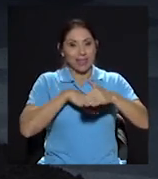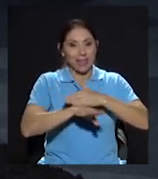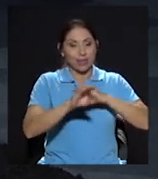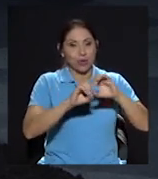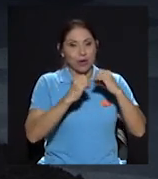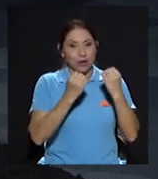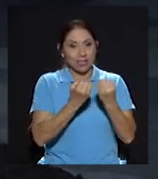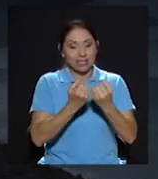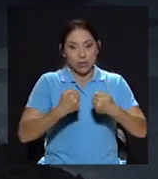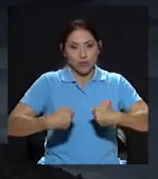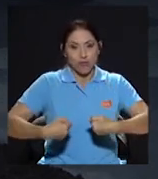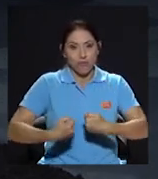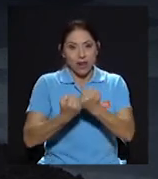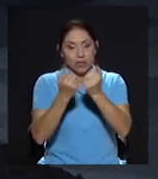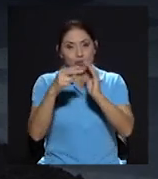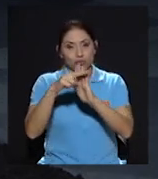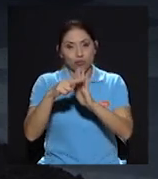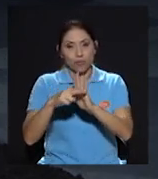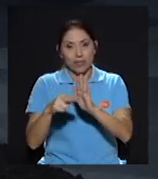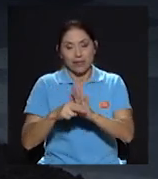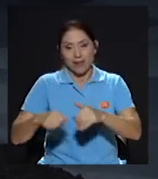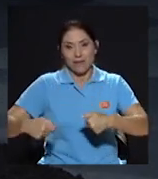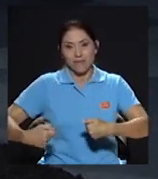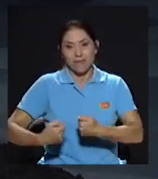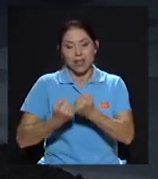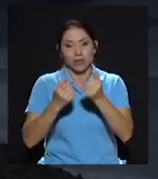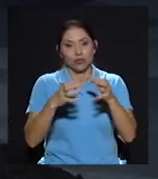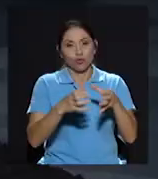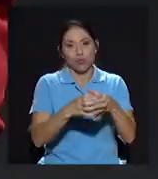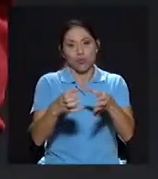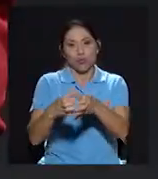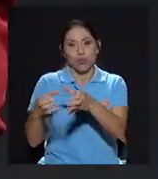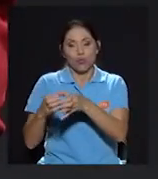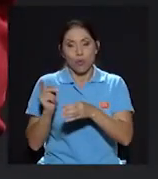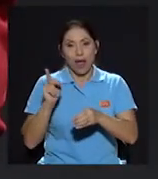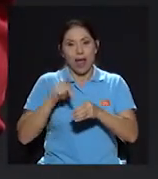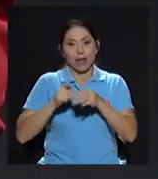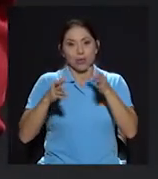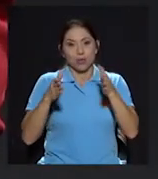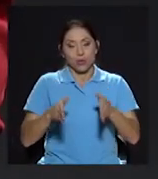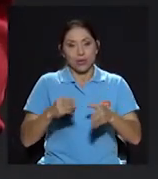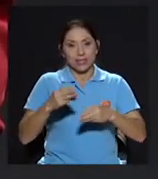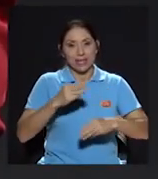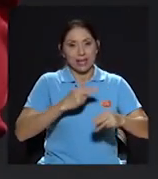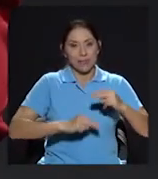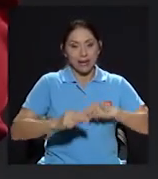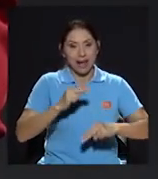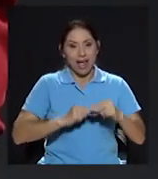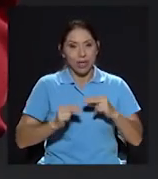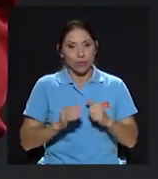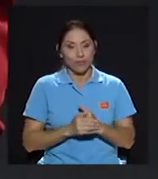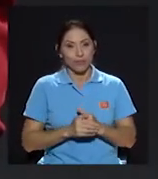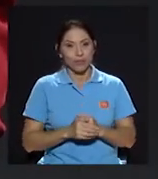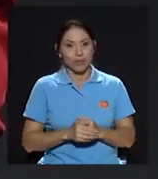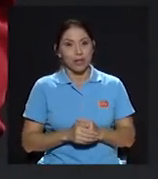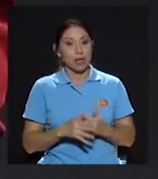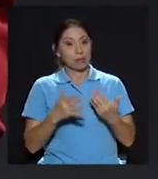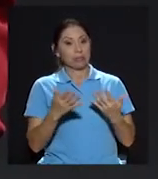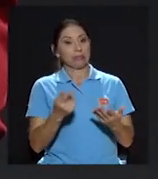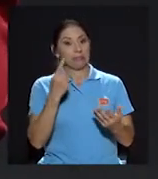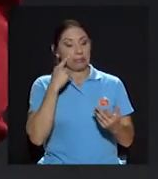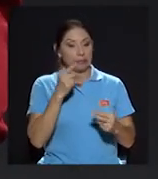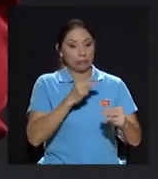normativa y retos para todos los actores en el mercado por supuesto que la visión con un mercado de ese tamaño